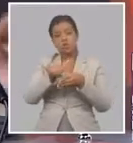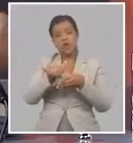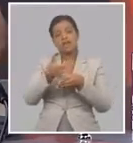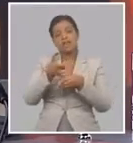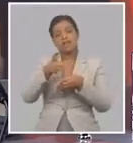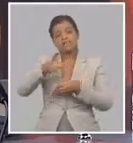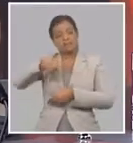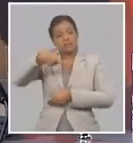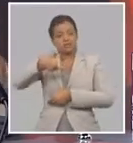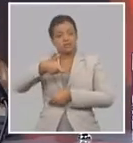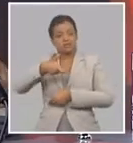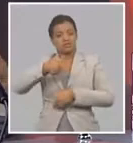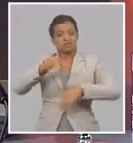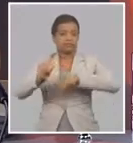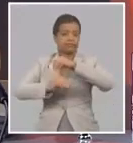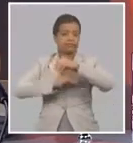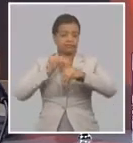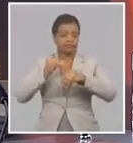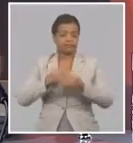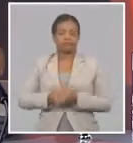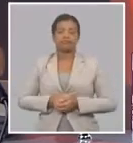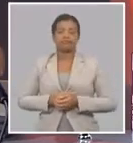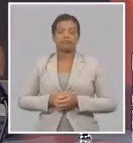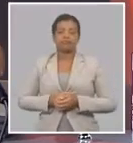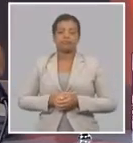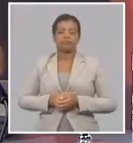como tal y como lo refleja la